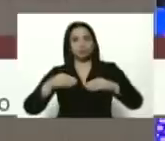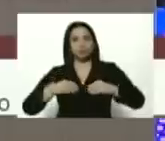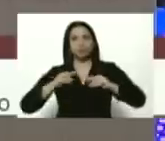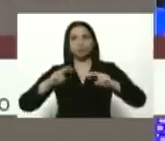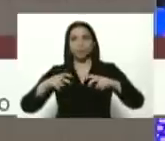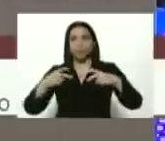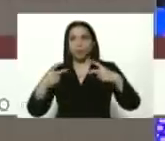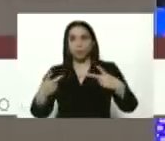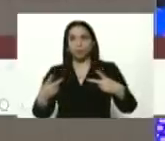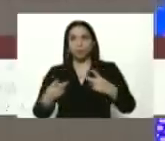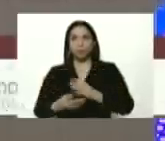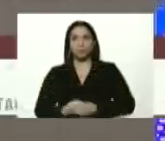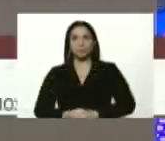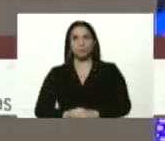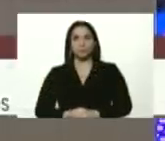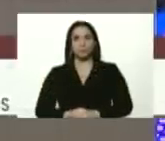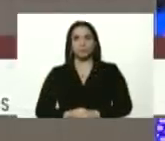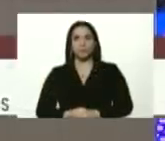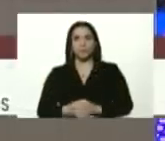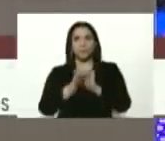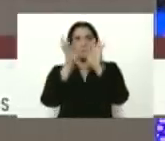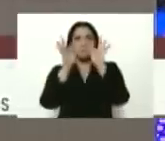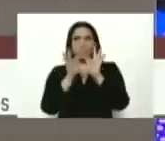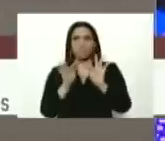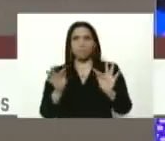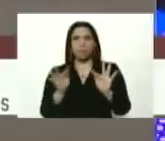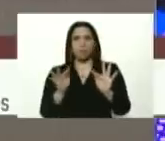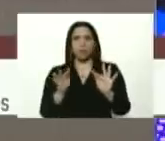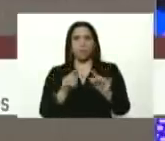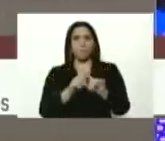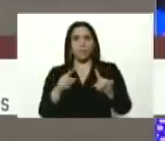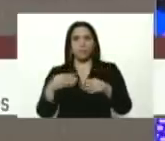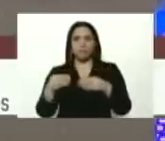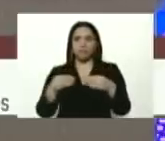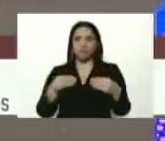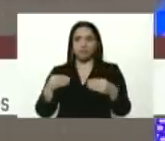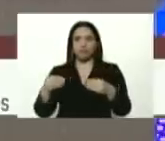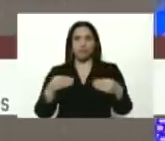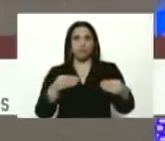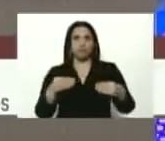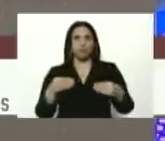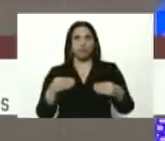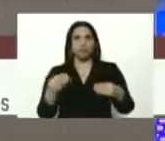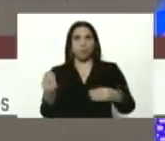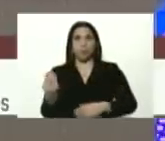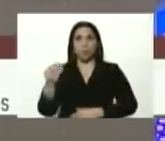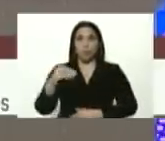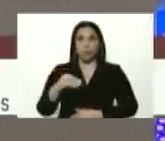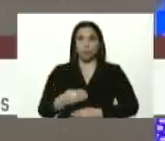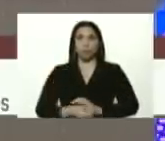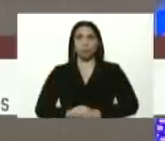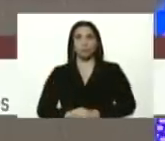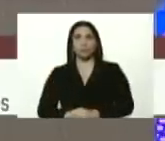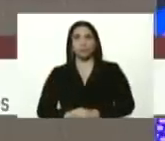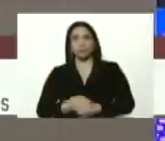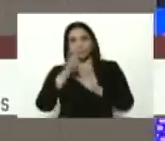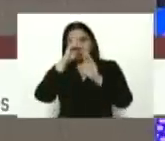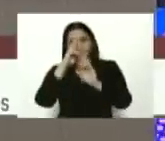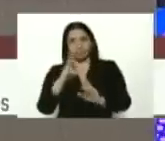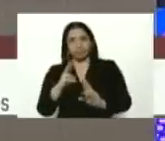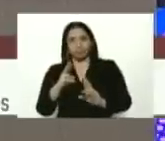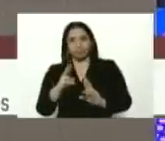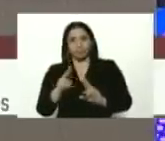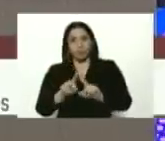nuevos mecanismos y nuevos renglones para la flexibilización. Mientras más respetemos